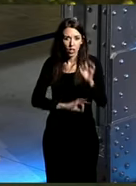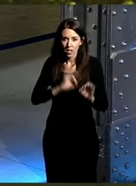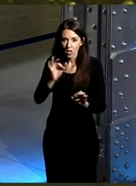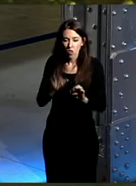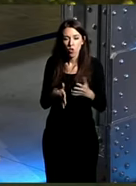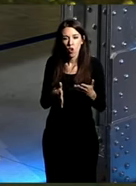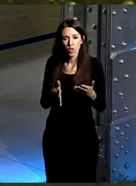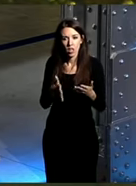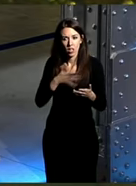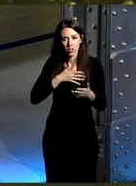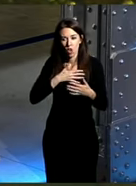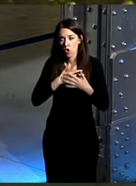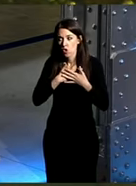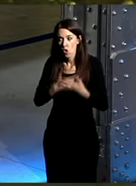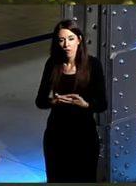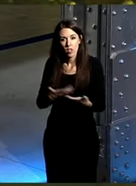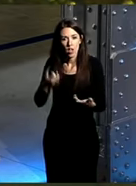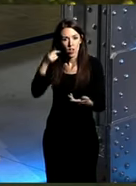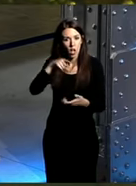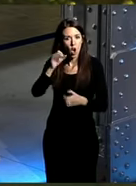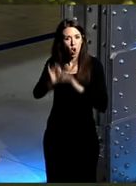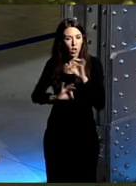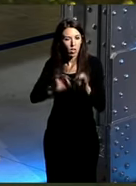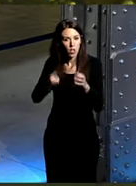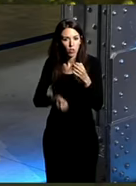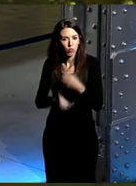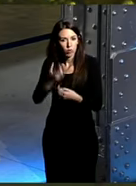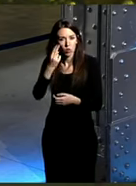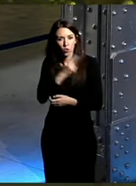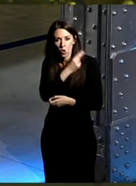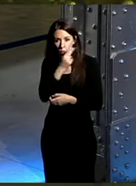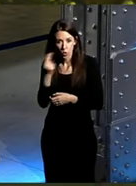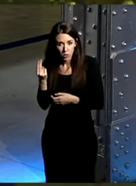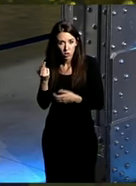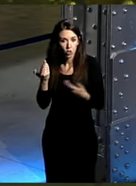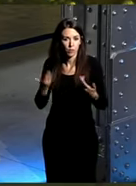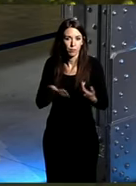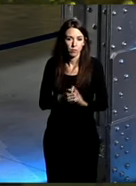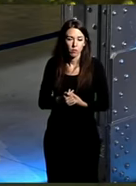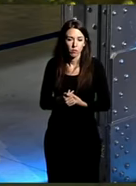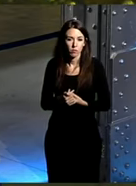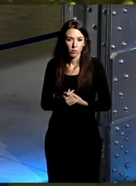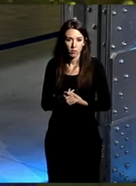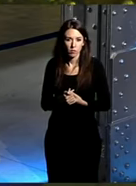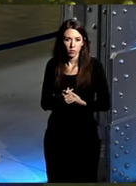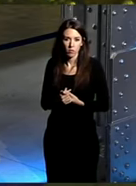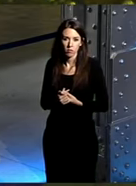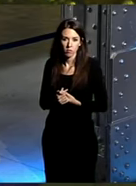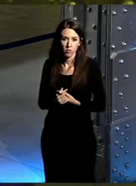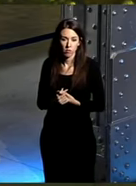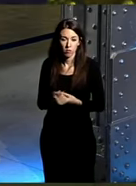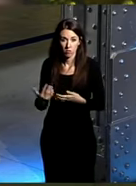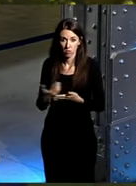organizaciones de confianza, organizaciones que se produce un compromiso, un engagement. Todo esto, y traigo